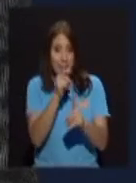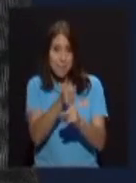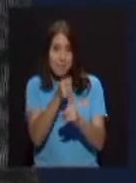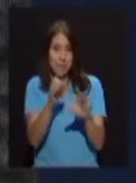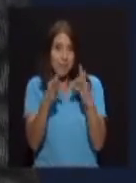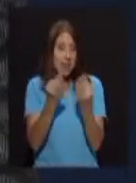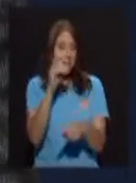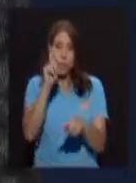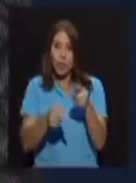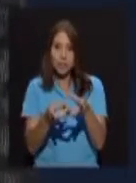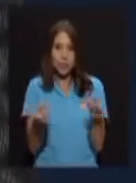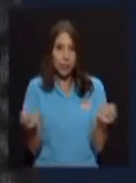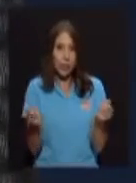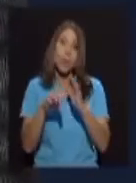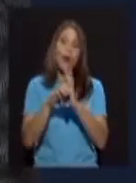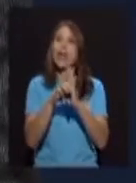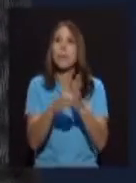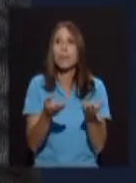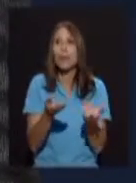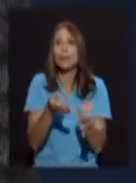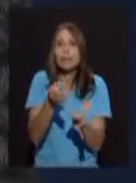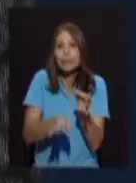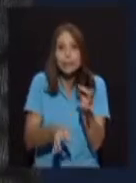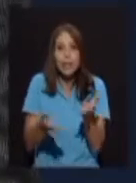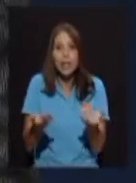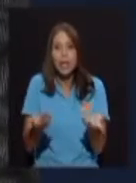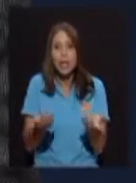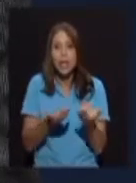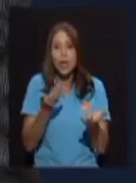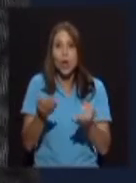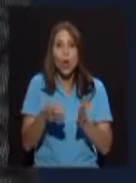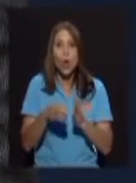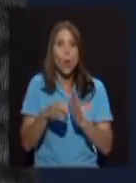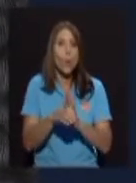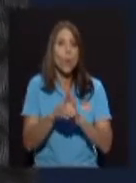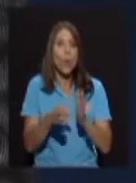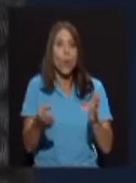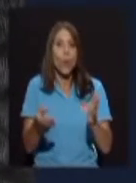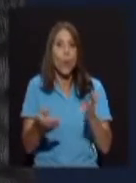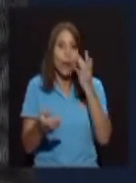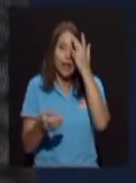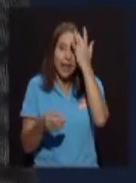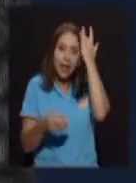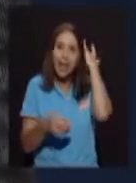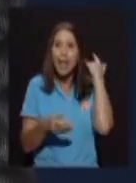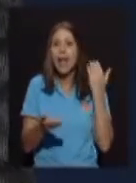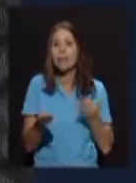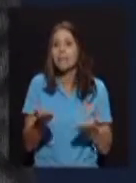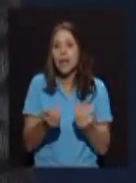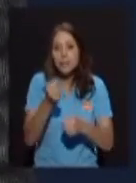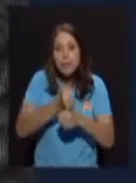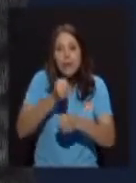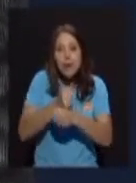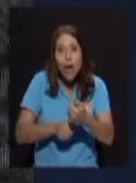familia inmediata. Por ejemplo, cosas tan sencillas como el mercado para una serie de cuestiones asistenciales en